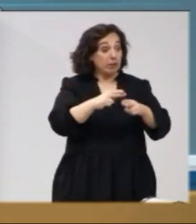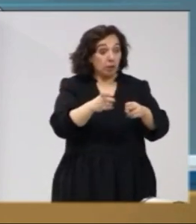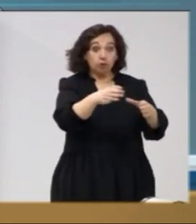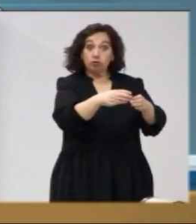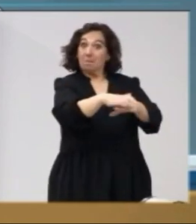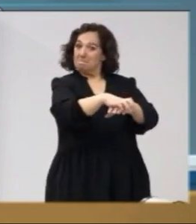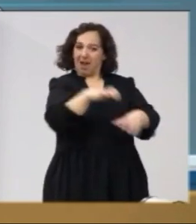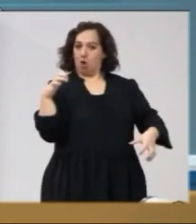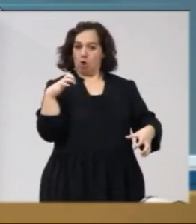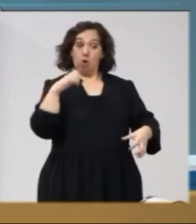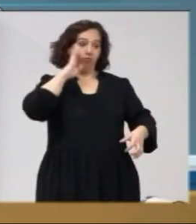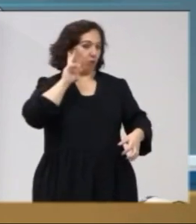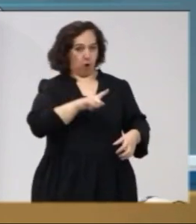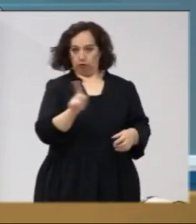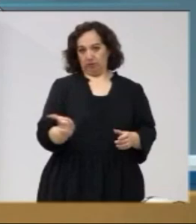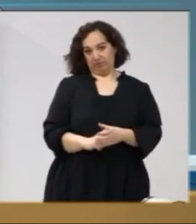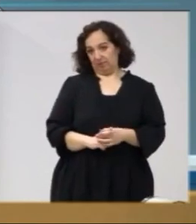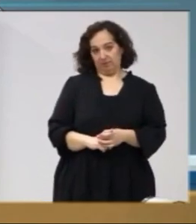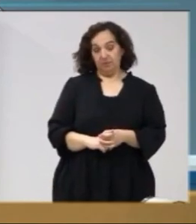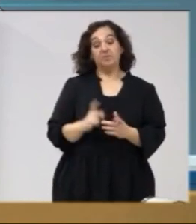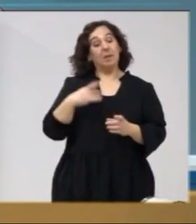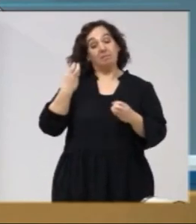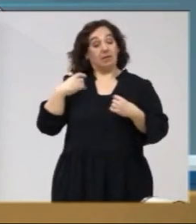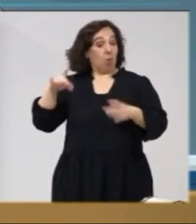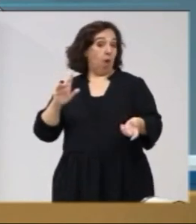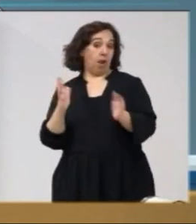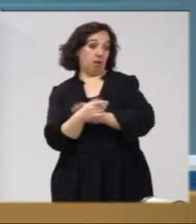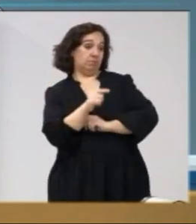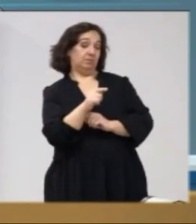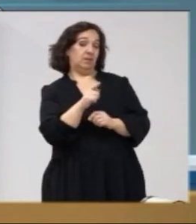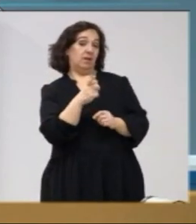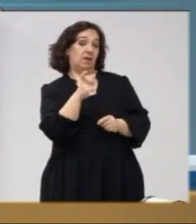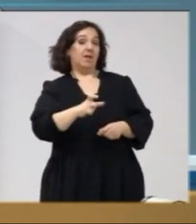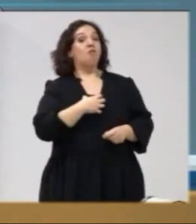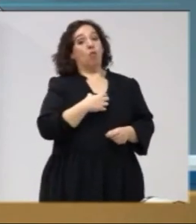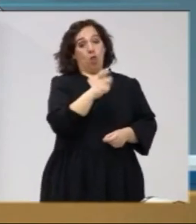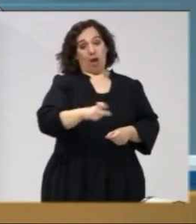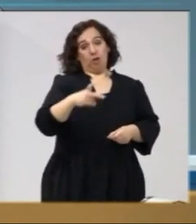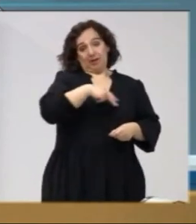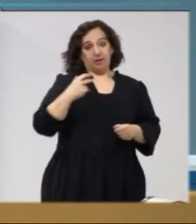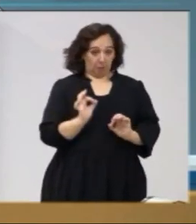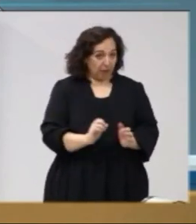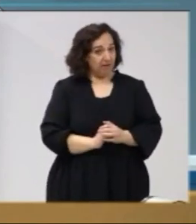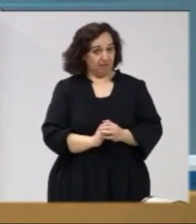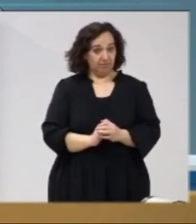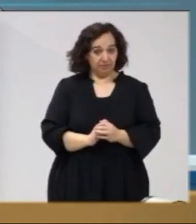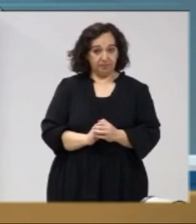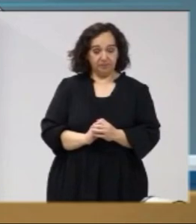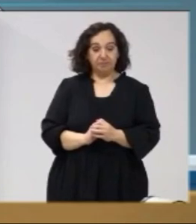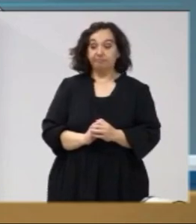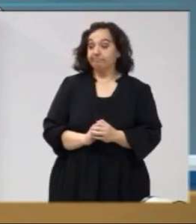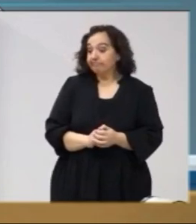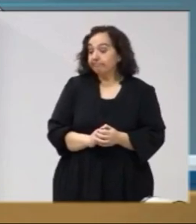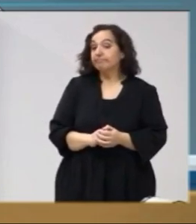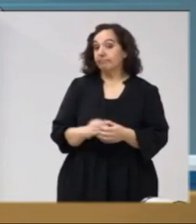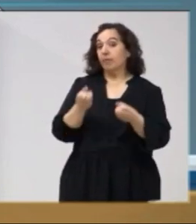políticos no son corruptos. Pues lo mismo digo de los funcionarios de Cantabria. He de